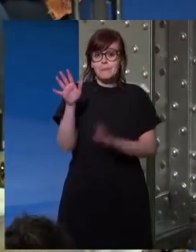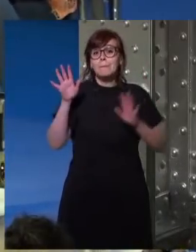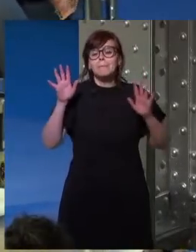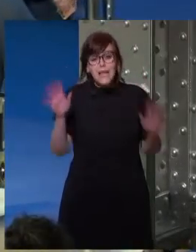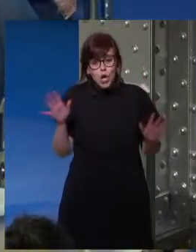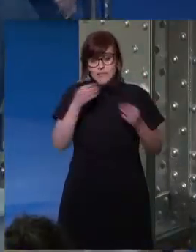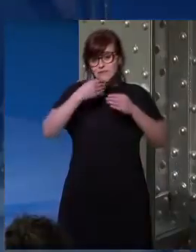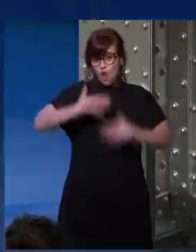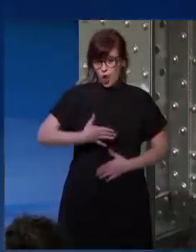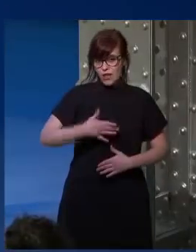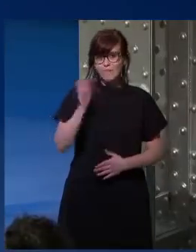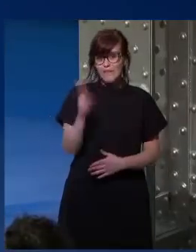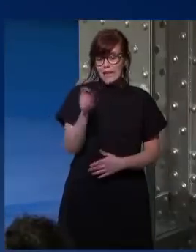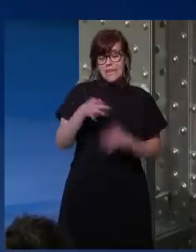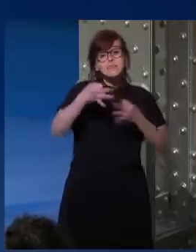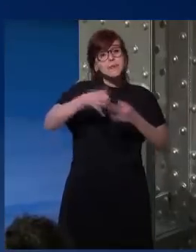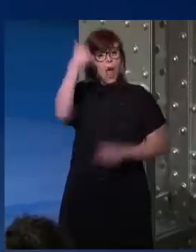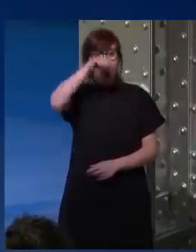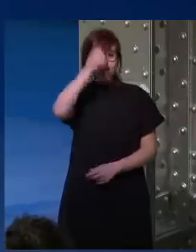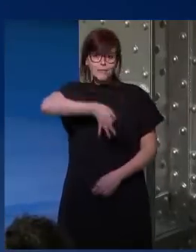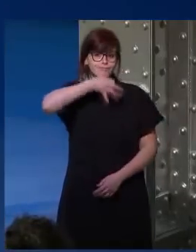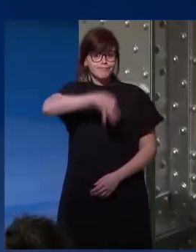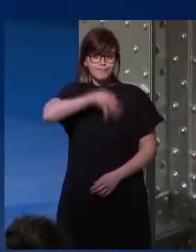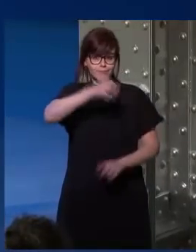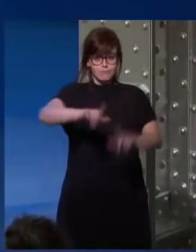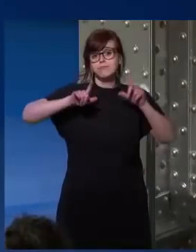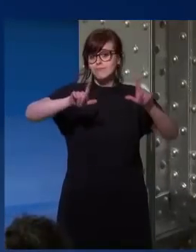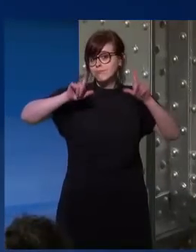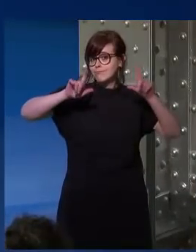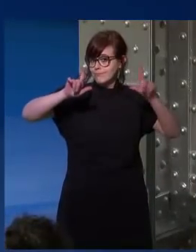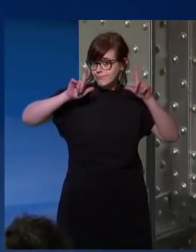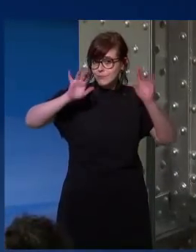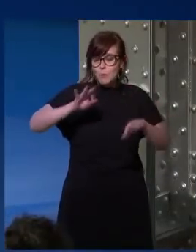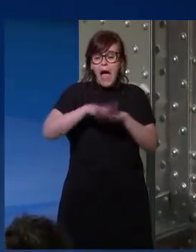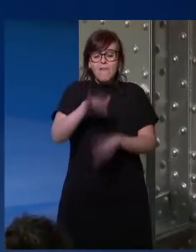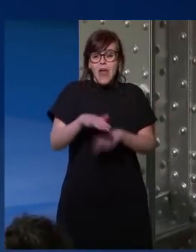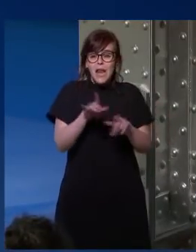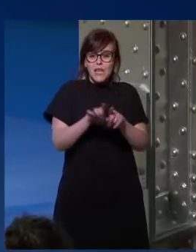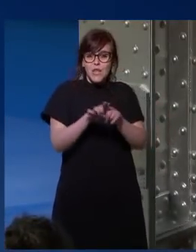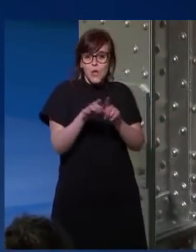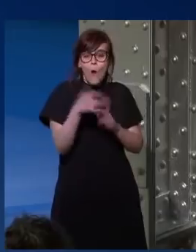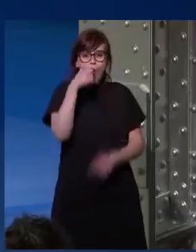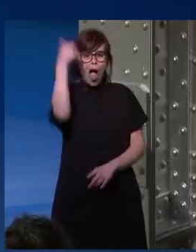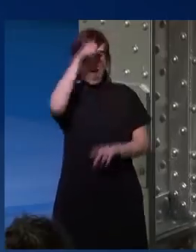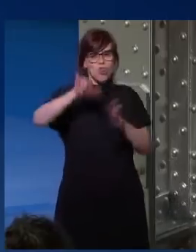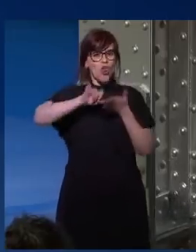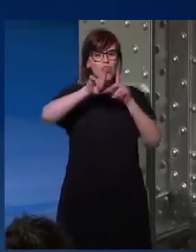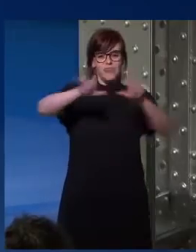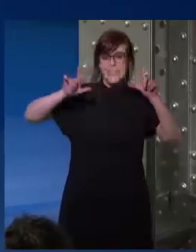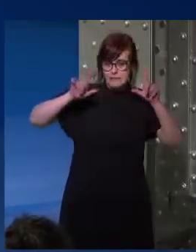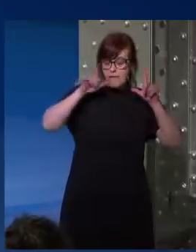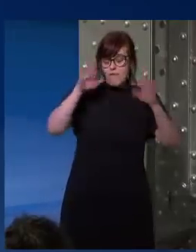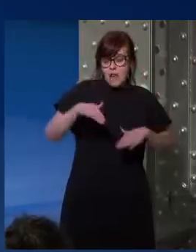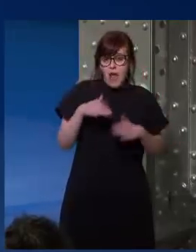evidentemente tenemos una historia que siempre ha estado contado por hombres y que ofrece una visión androcentrista y muy sesgada. Y entonces yo